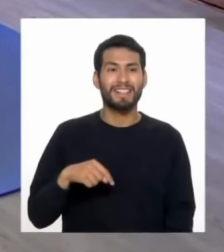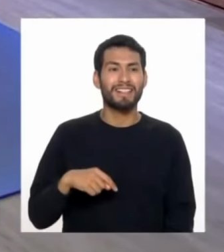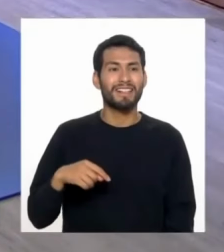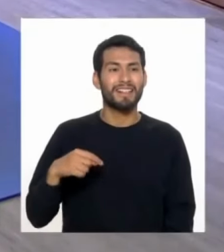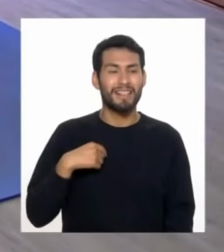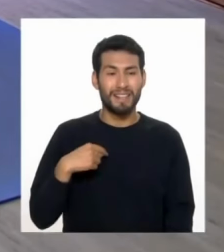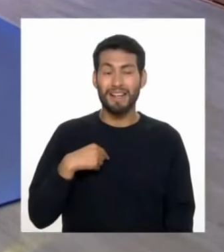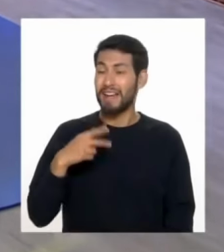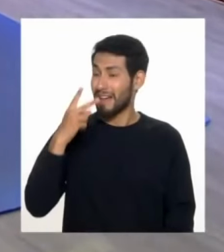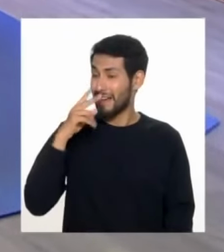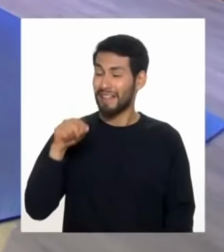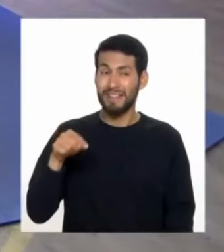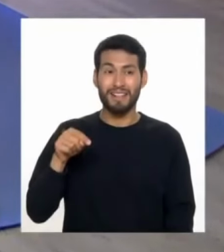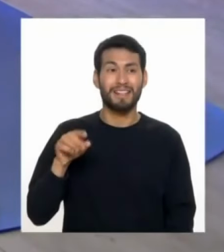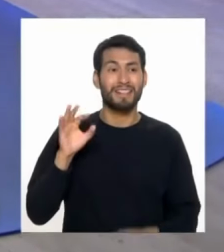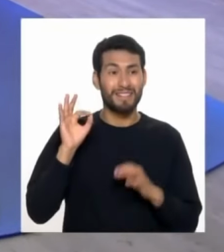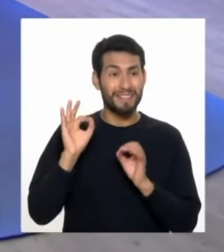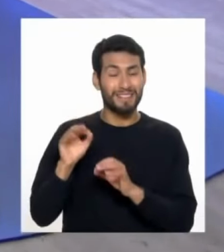para que aprendas.